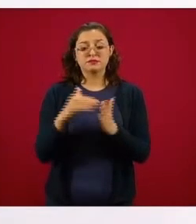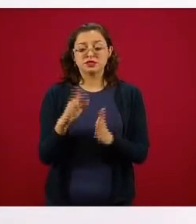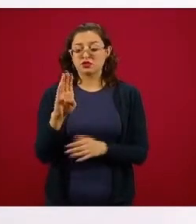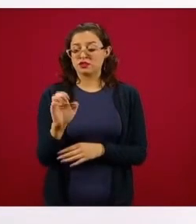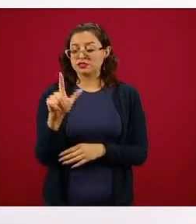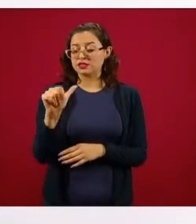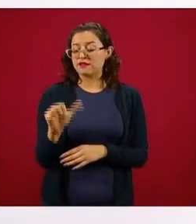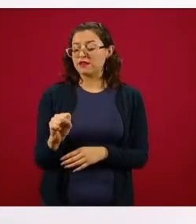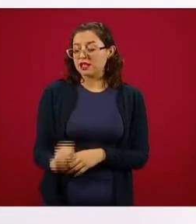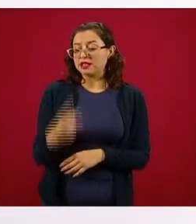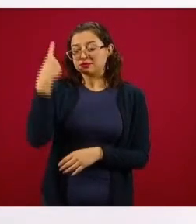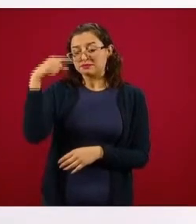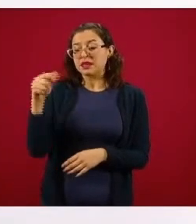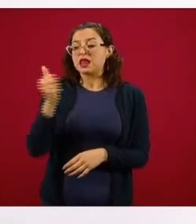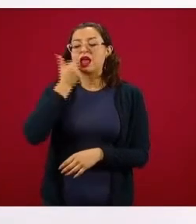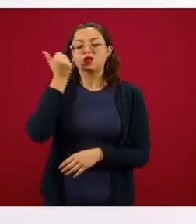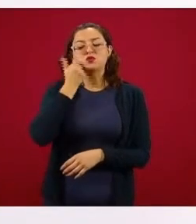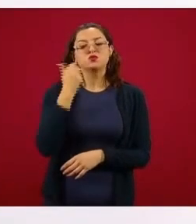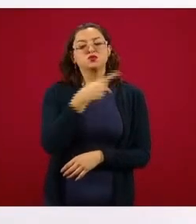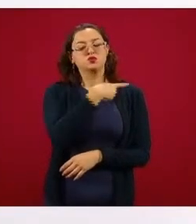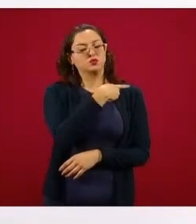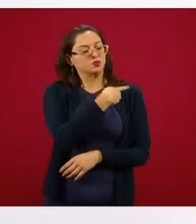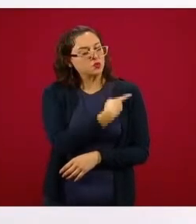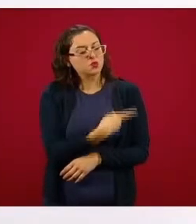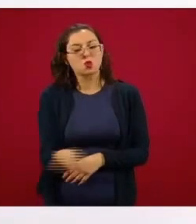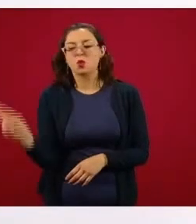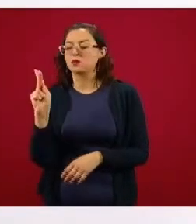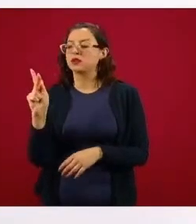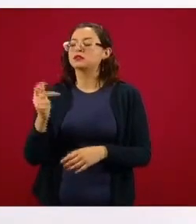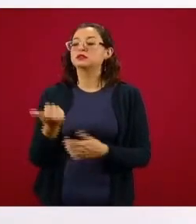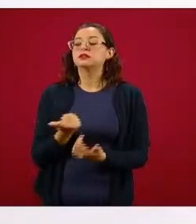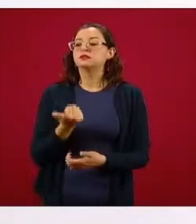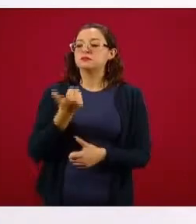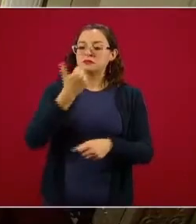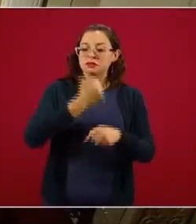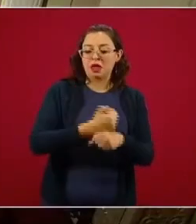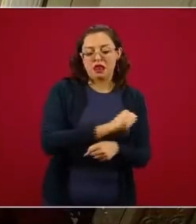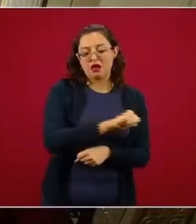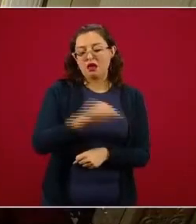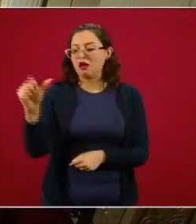estudiantes pobres de todos los niveles escolares.